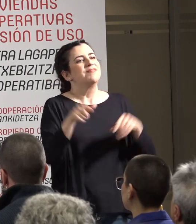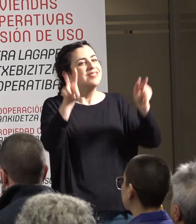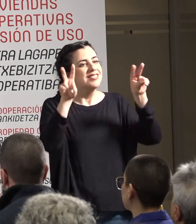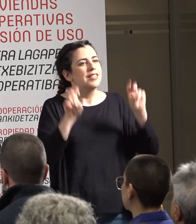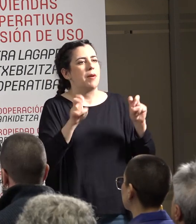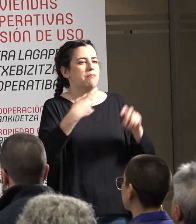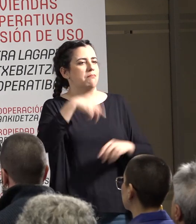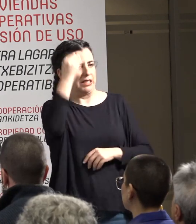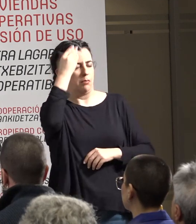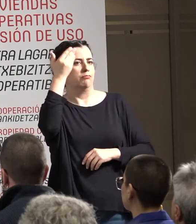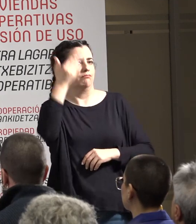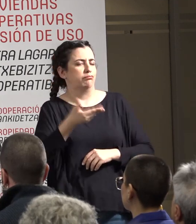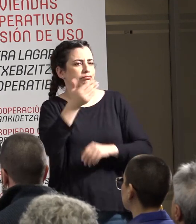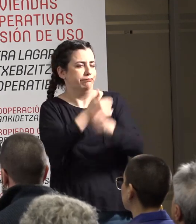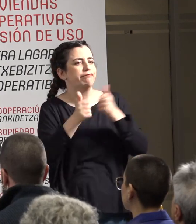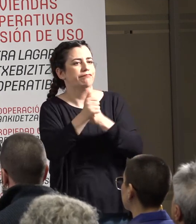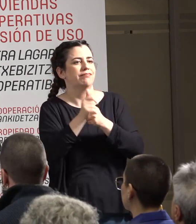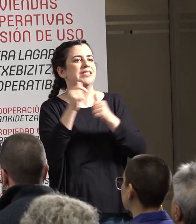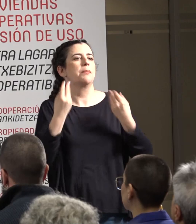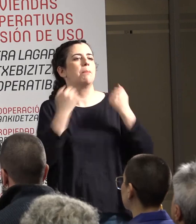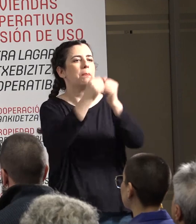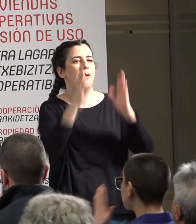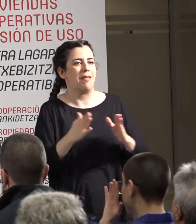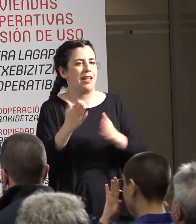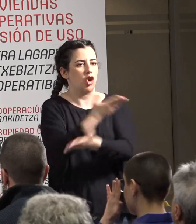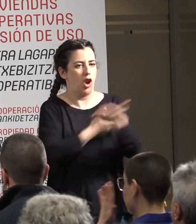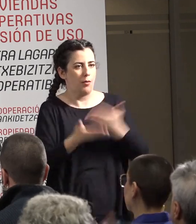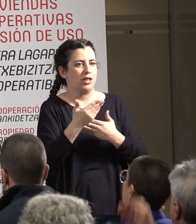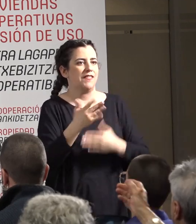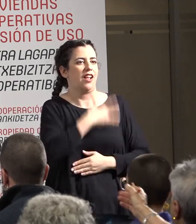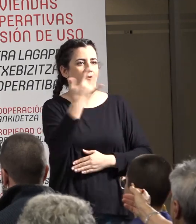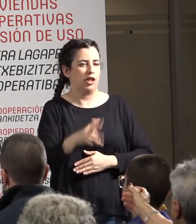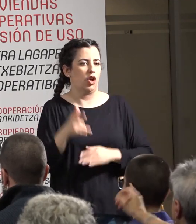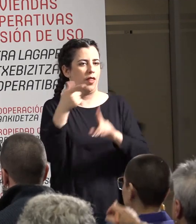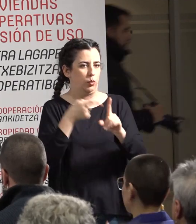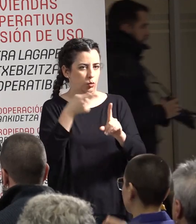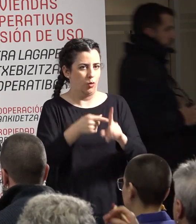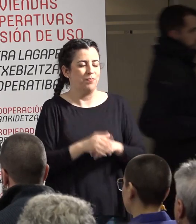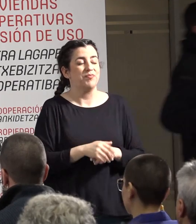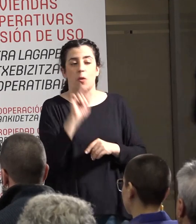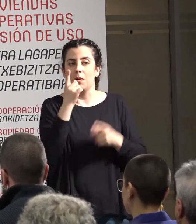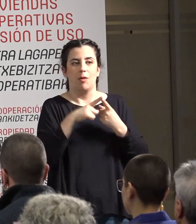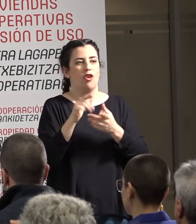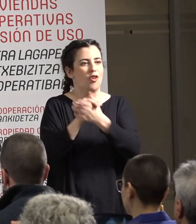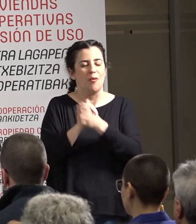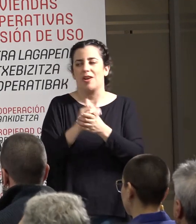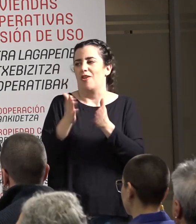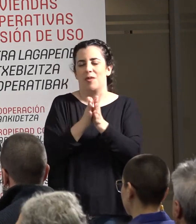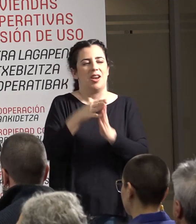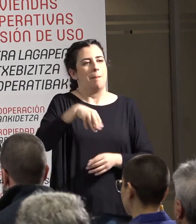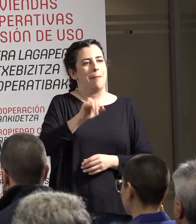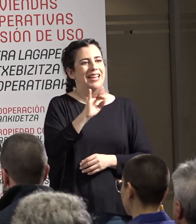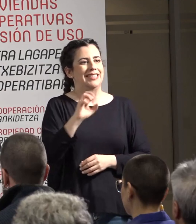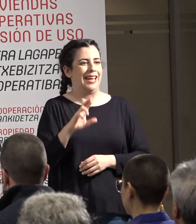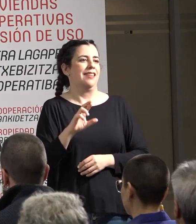que es primordial, que son las viviendas colaborativas en cesión de uso. Me gustaría empezar dando la enhorabuena a mi compañera Maite Arrondo,